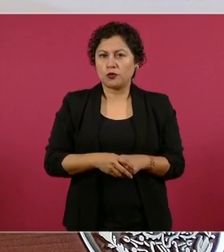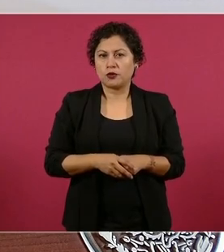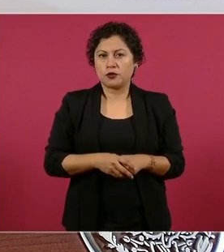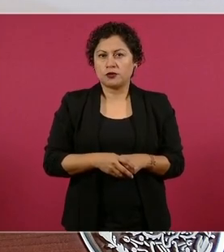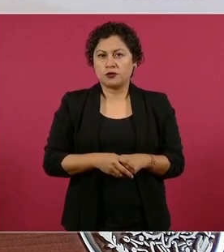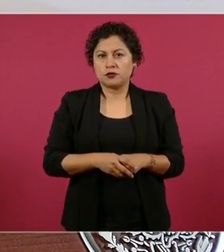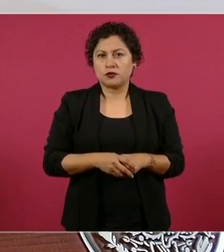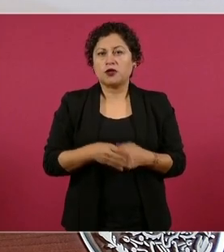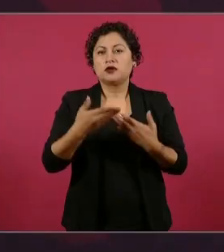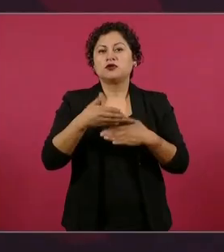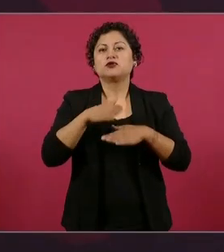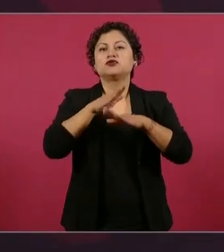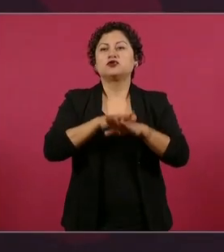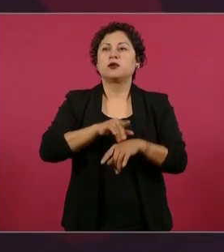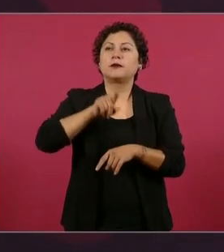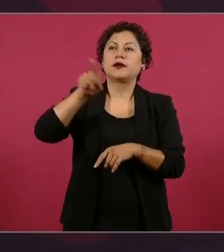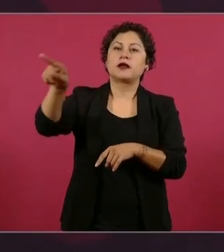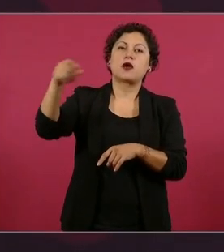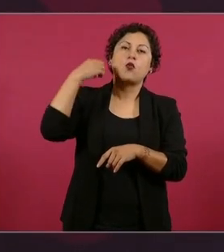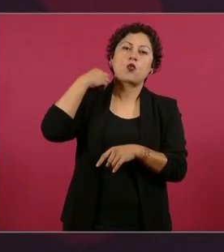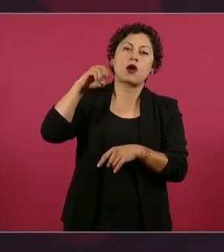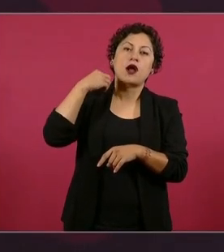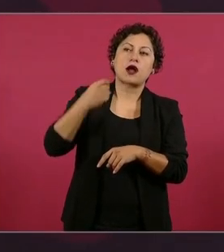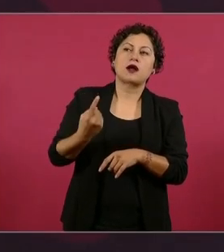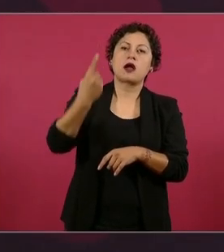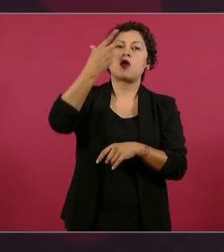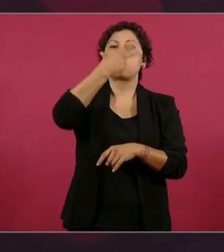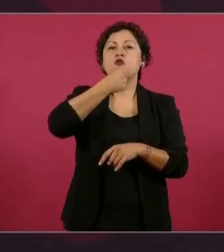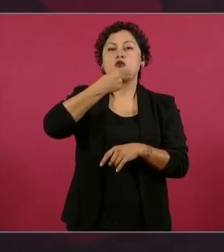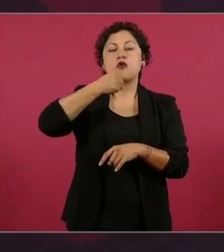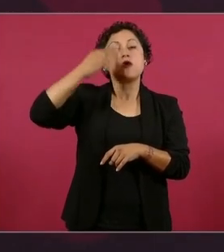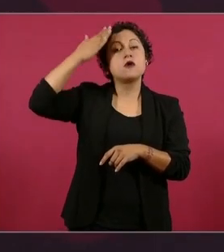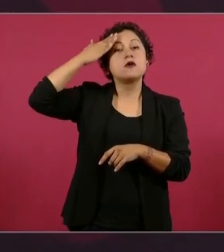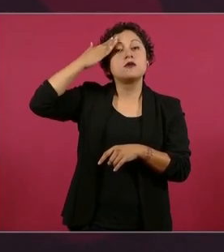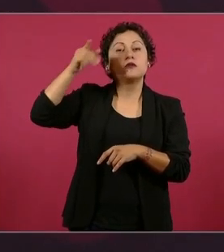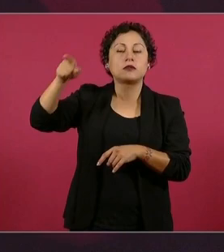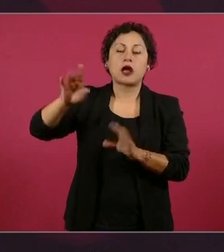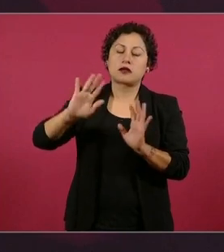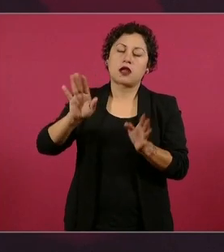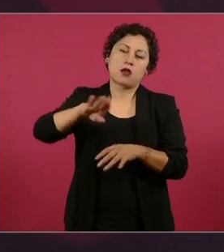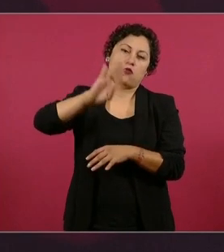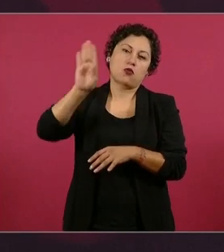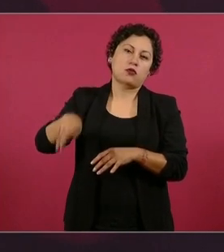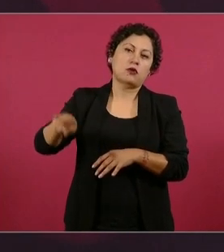un dirigente de Oaxaca, el finado Rubén Núñez,